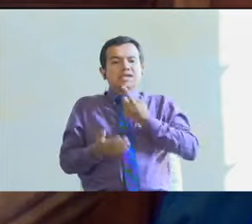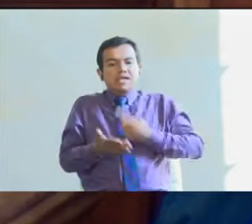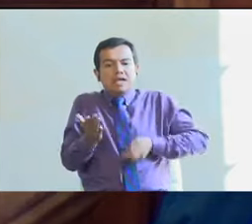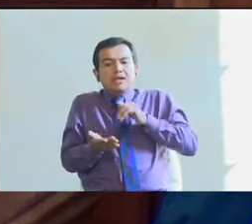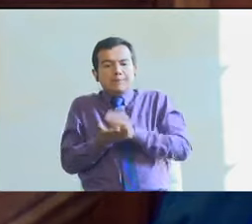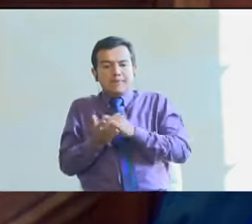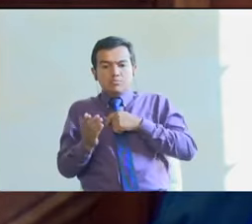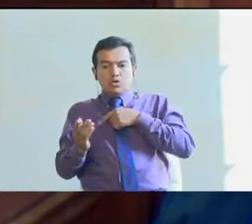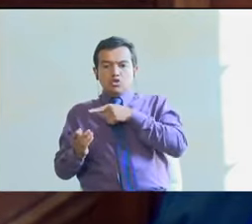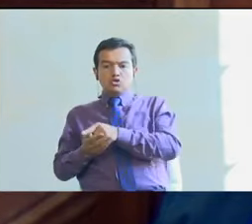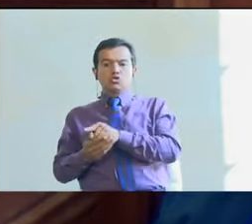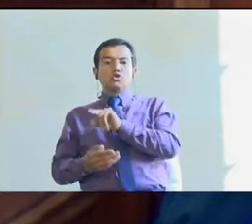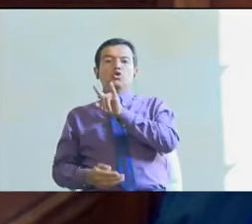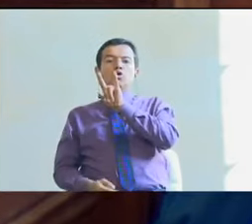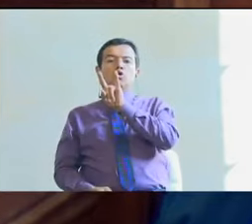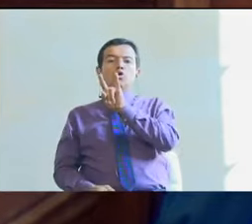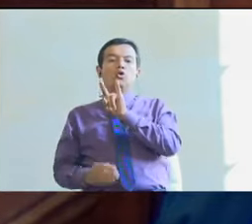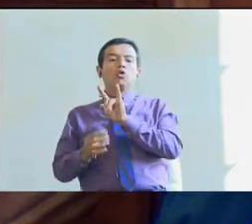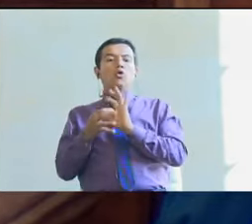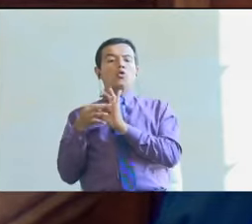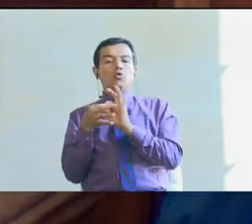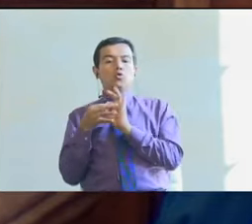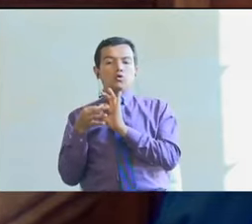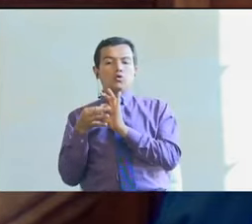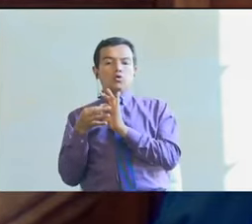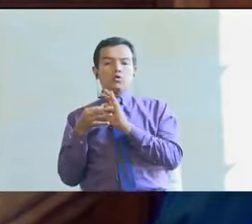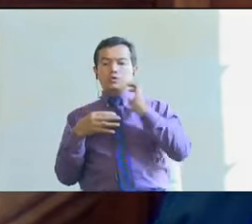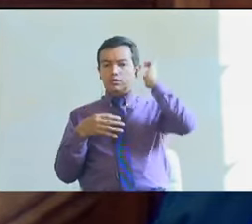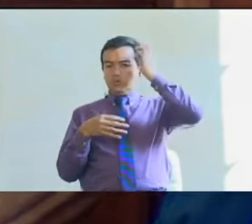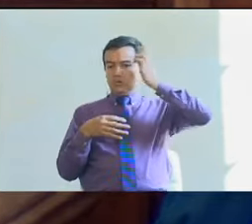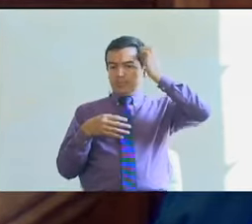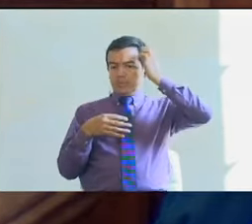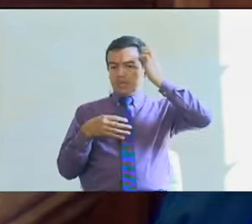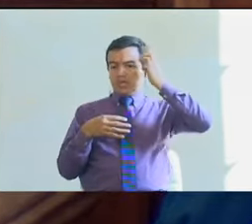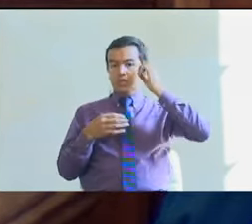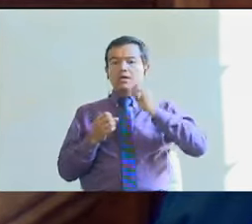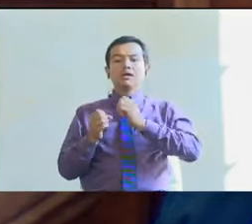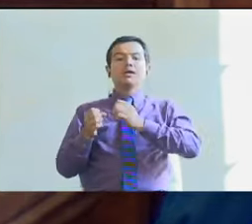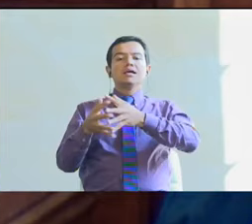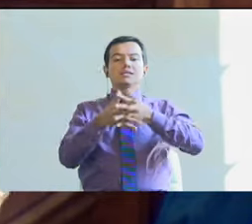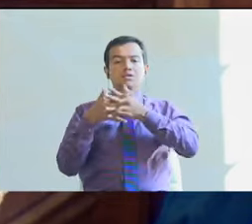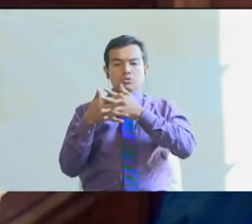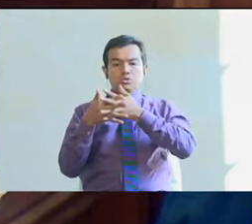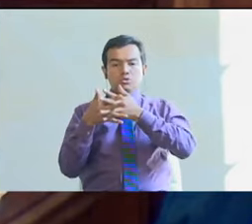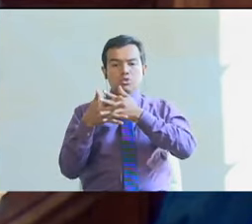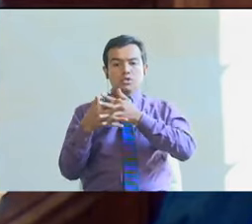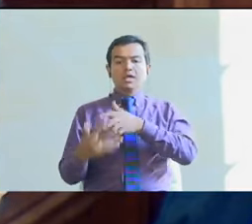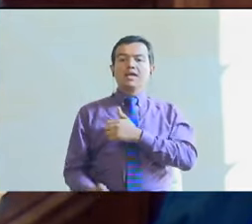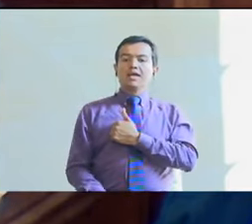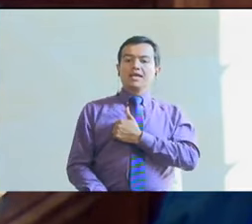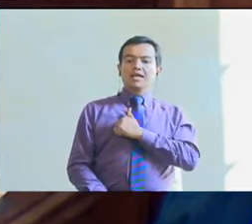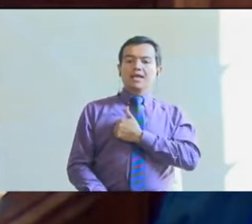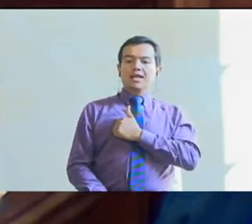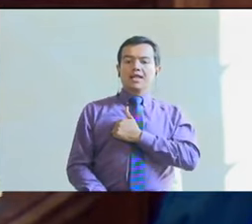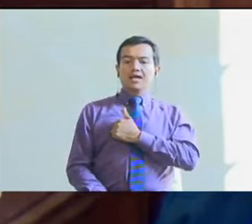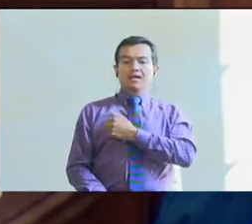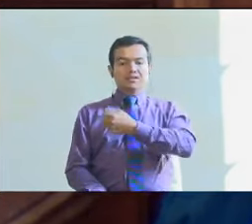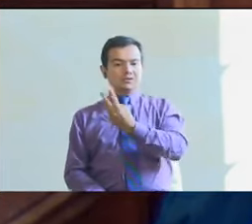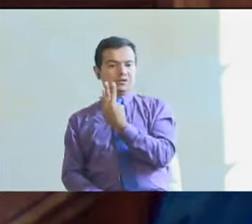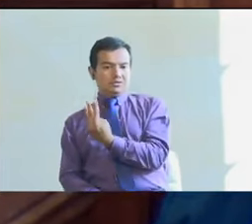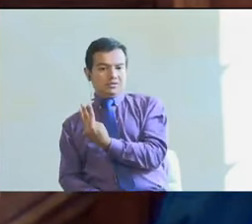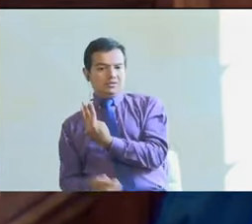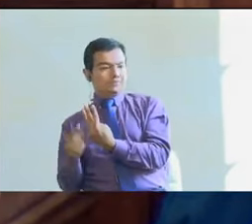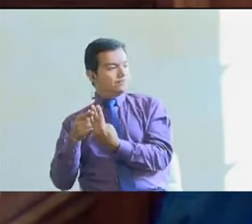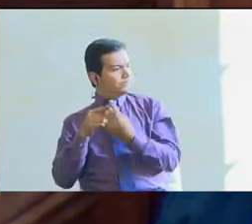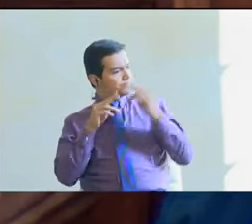Europea los Estados Unidos y Canadá hoy la Unión Europea premiaba a la oposición democrática y los